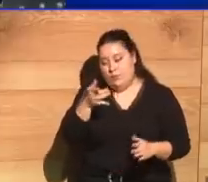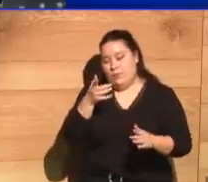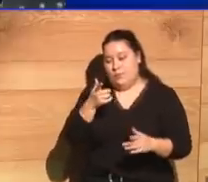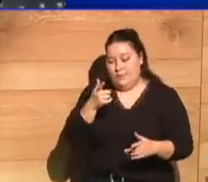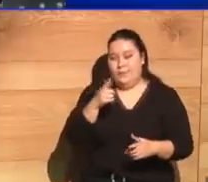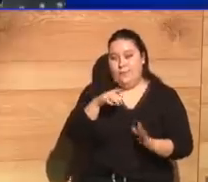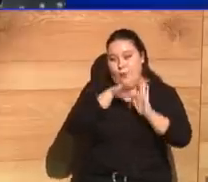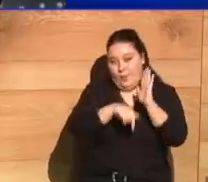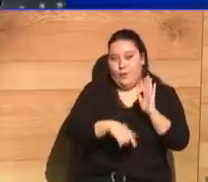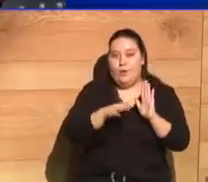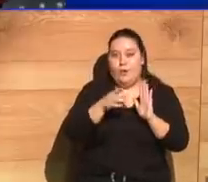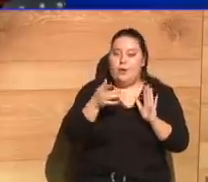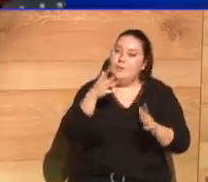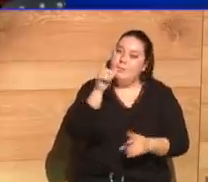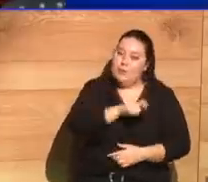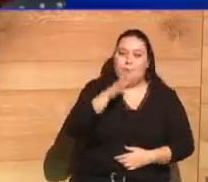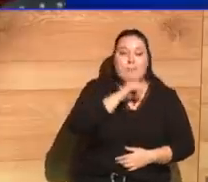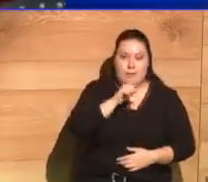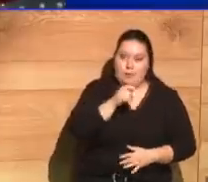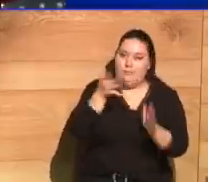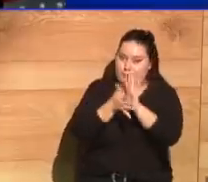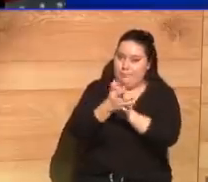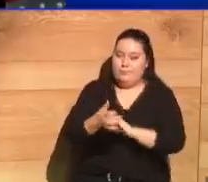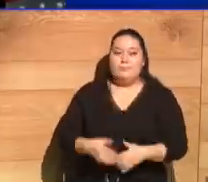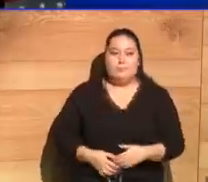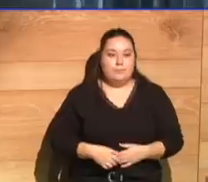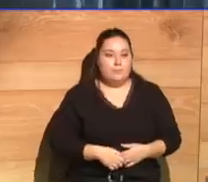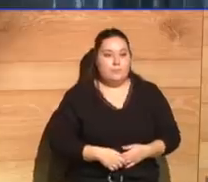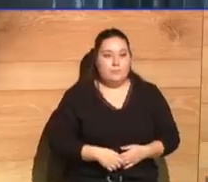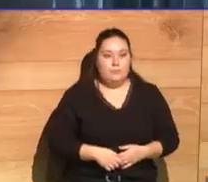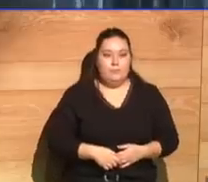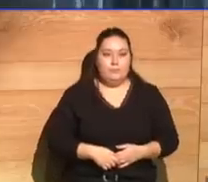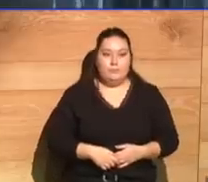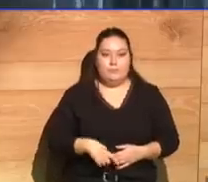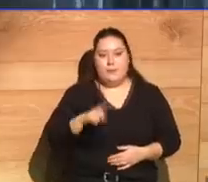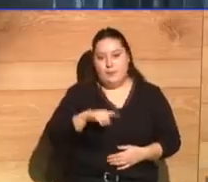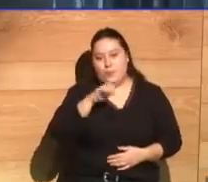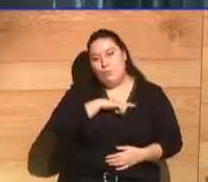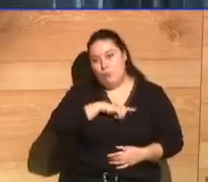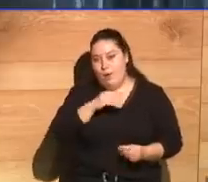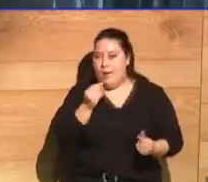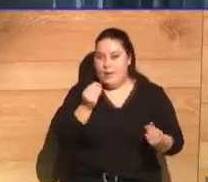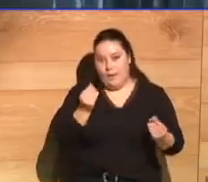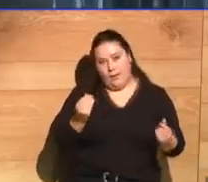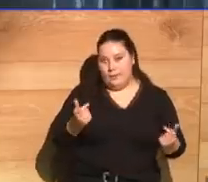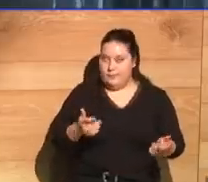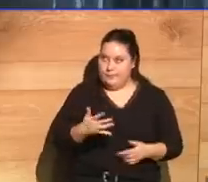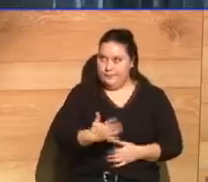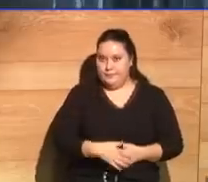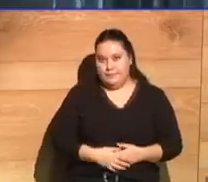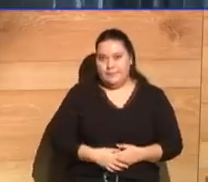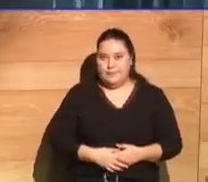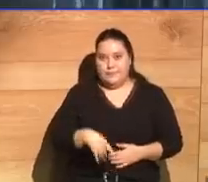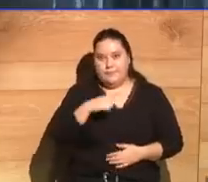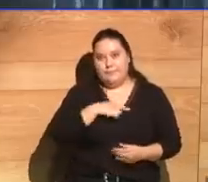del programa de hoy, gente encantadora y, por otro lado, de moral laxa, por llamarlo de alguna forma. Sí, relajaditos.